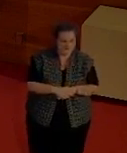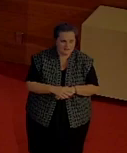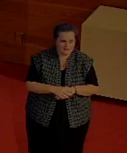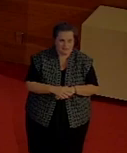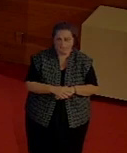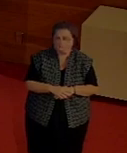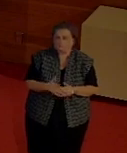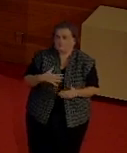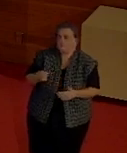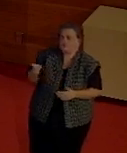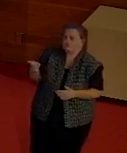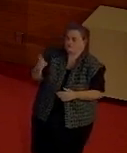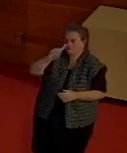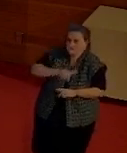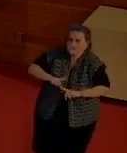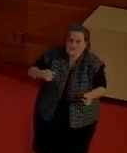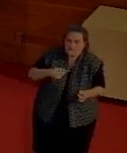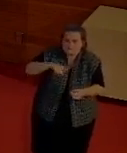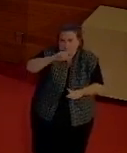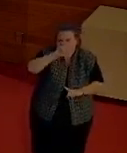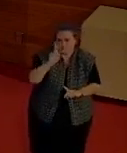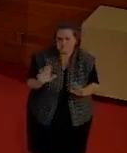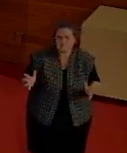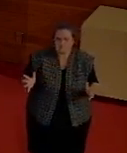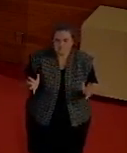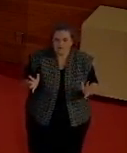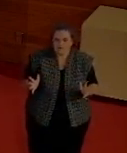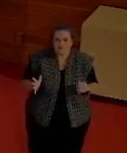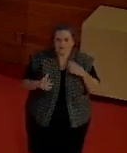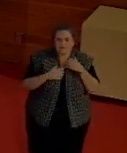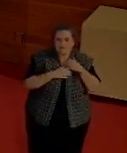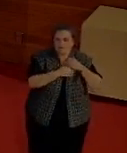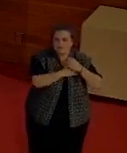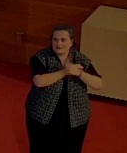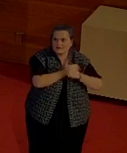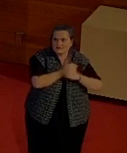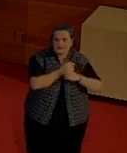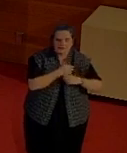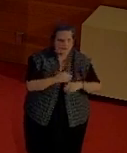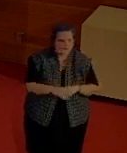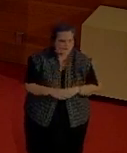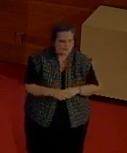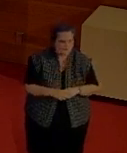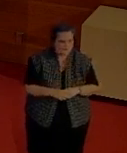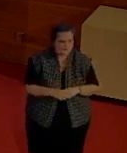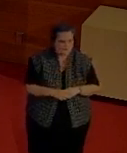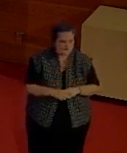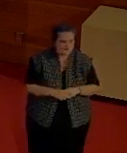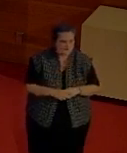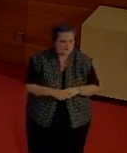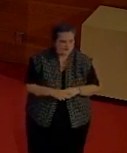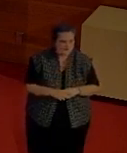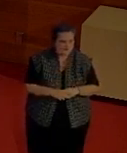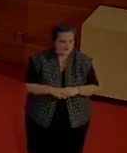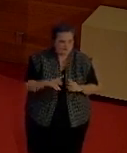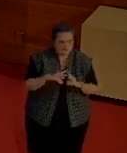saber tú porque no lo sabemos que en algún momento llegaran a a digamos a a fluir de unaa de una manera conjunta estas dos